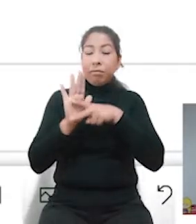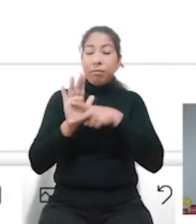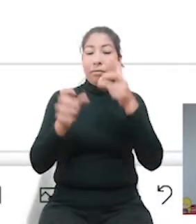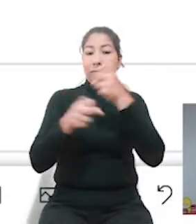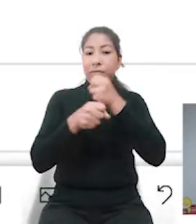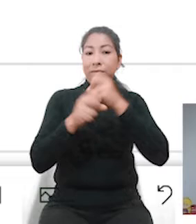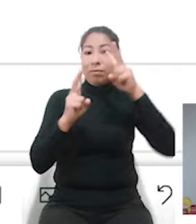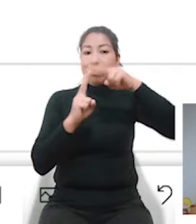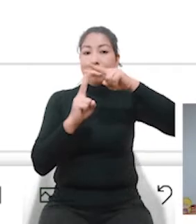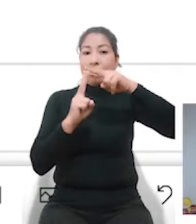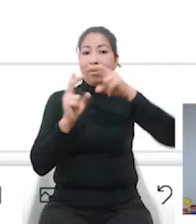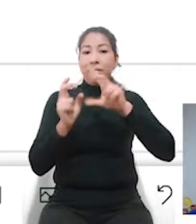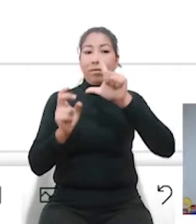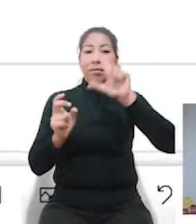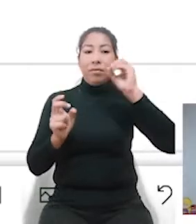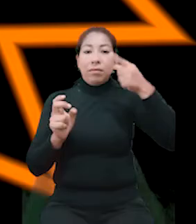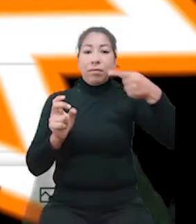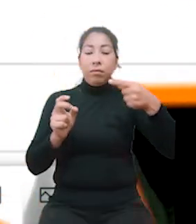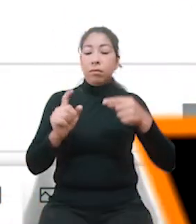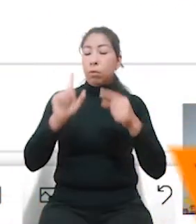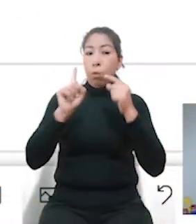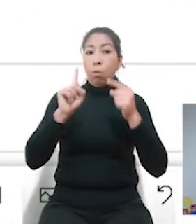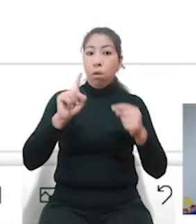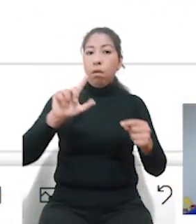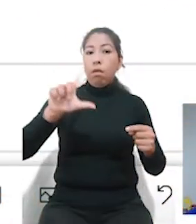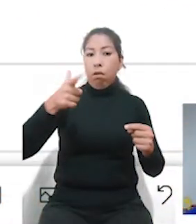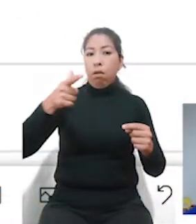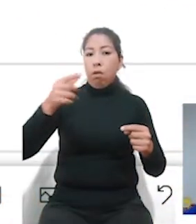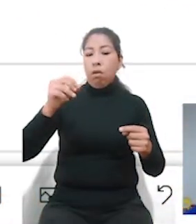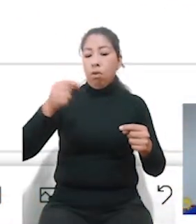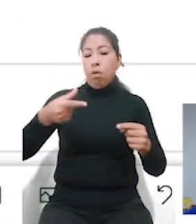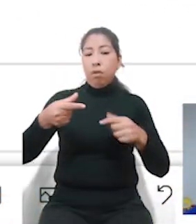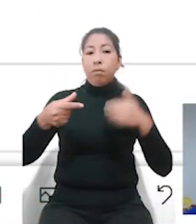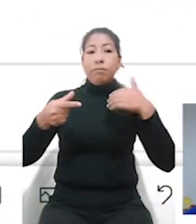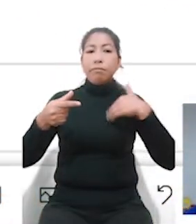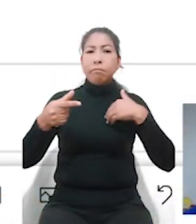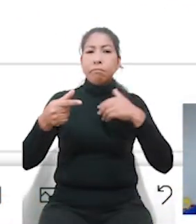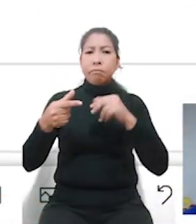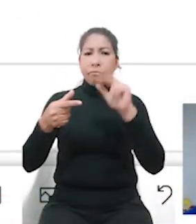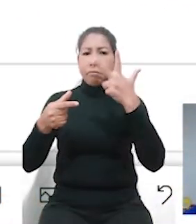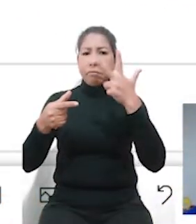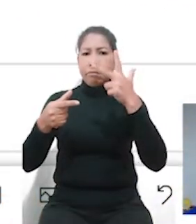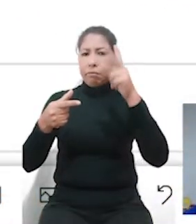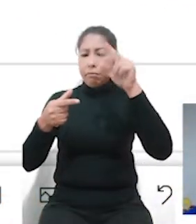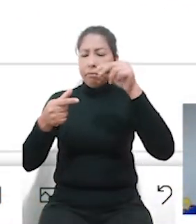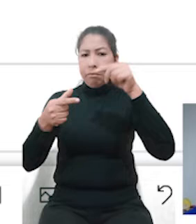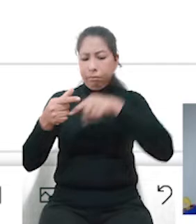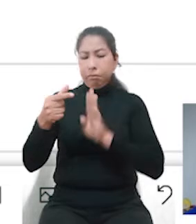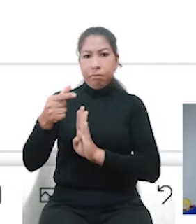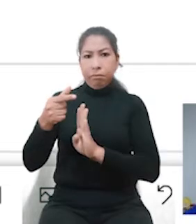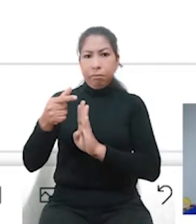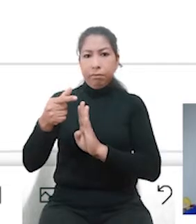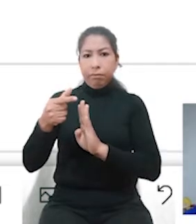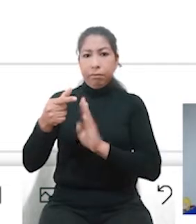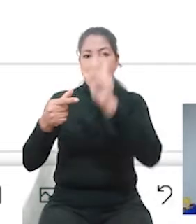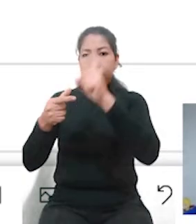la resolución de ecuaciones logarítmicas. Un logaritmo tiene tres elementos: la